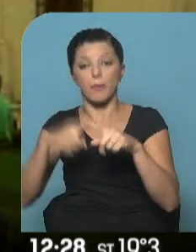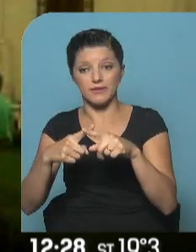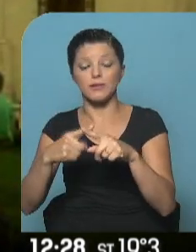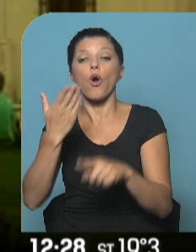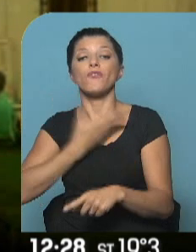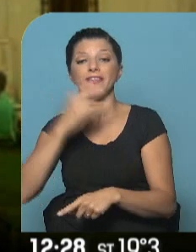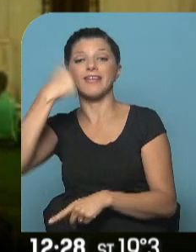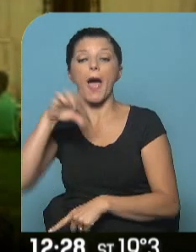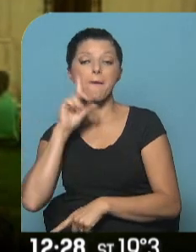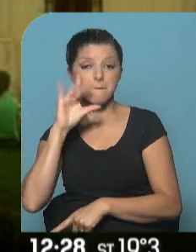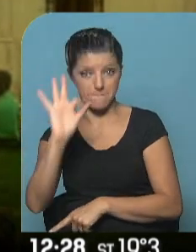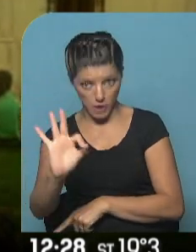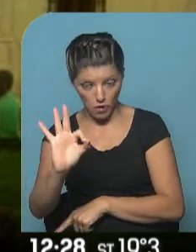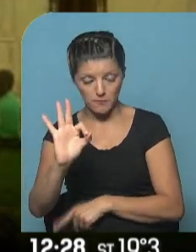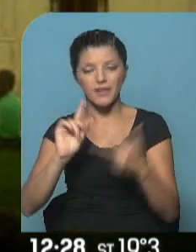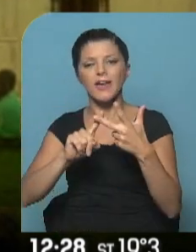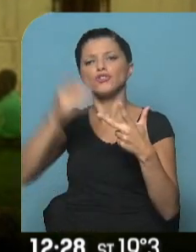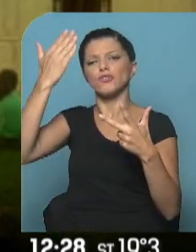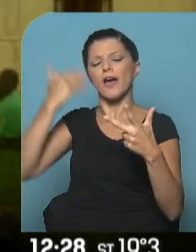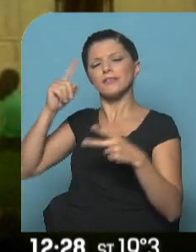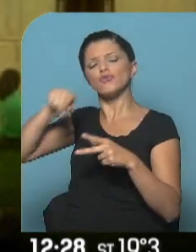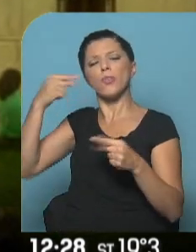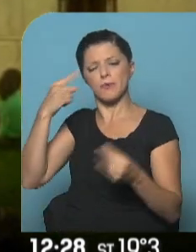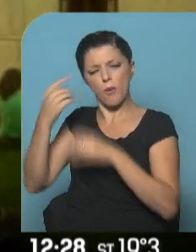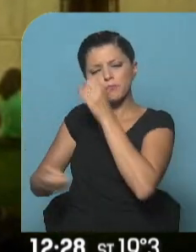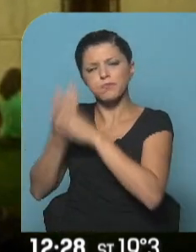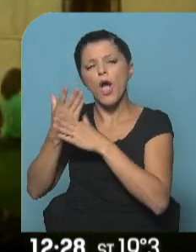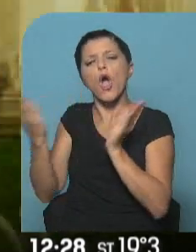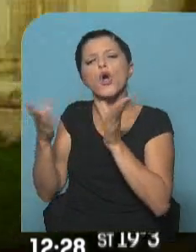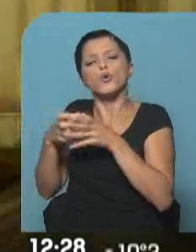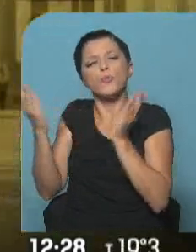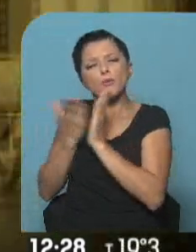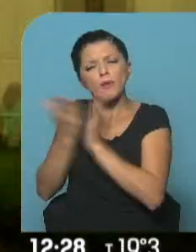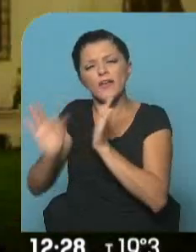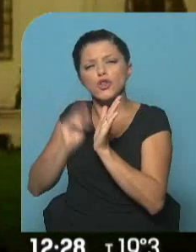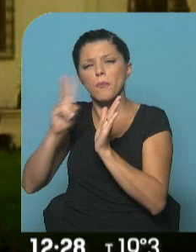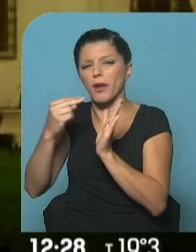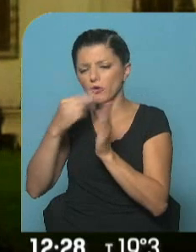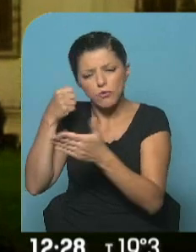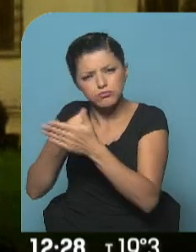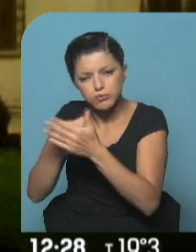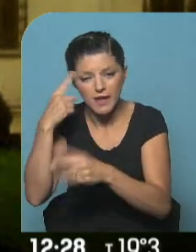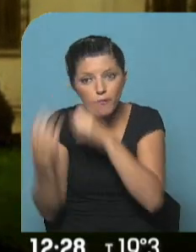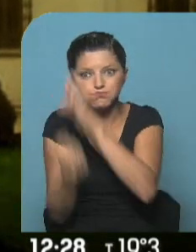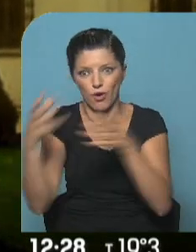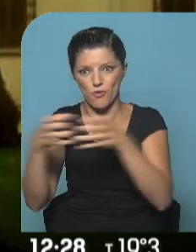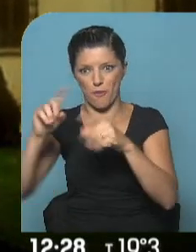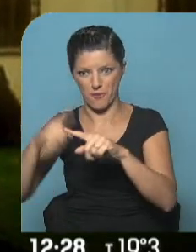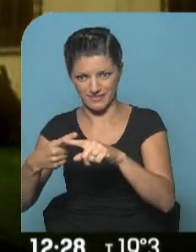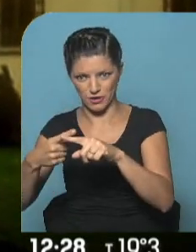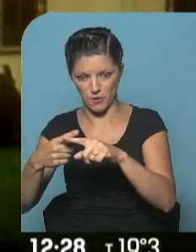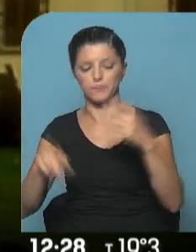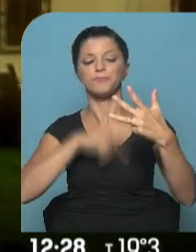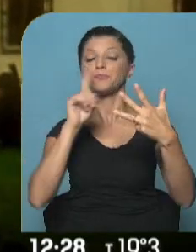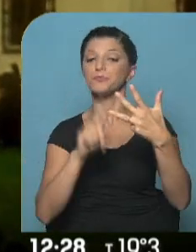integrada por partidos nacidos al calor de las protestas estudiantiles de 2011. El ultraderechista José Antonio Kast,